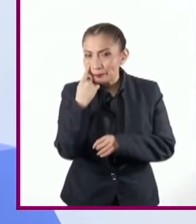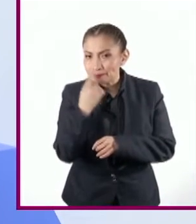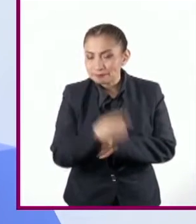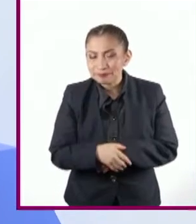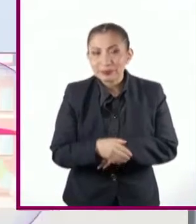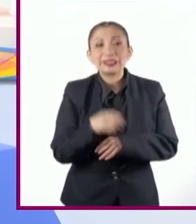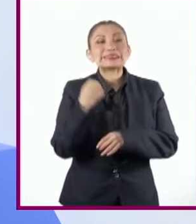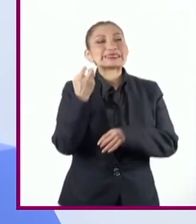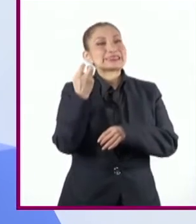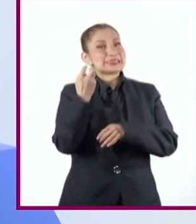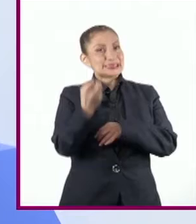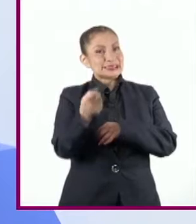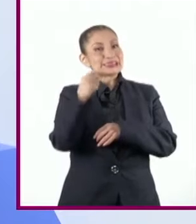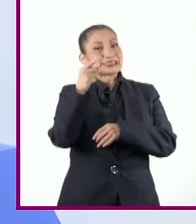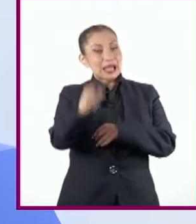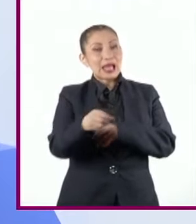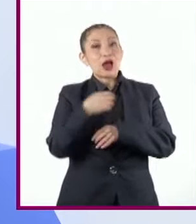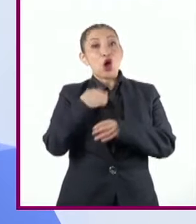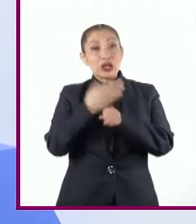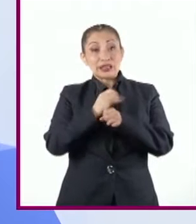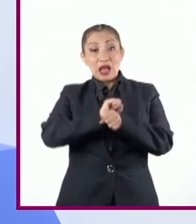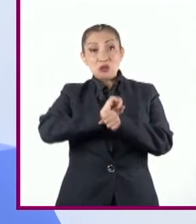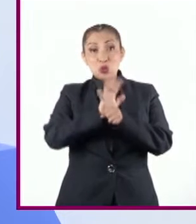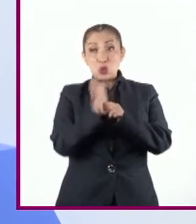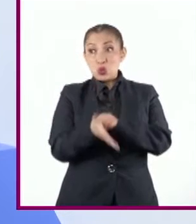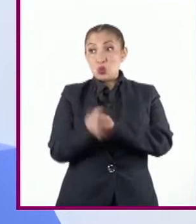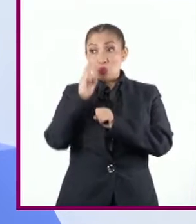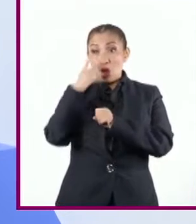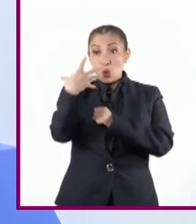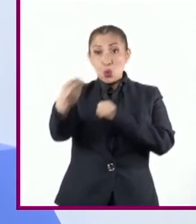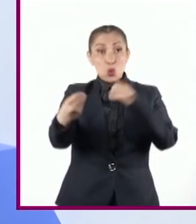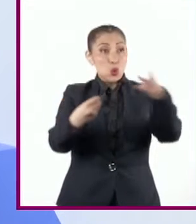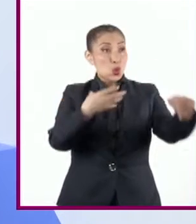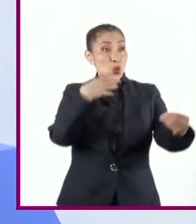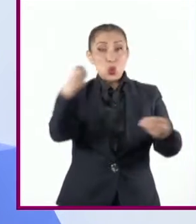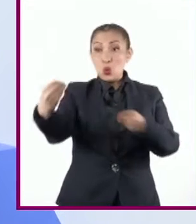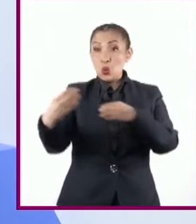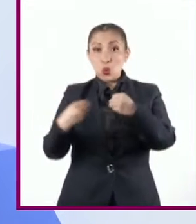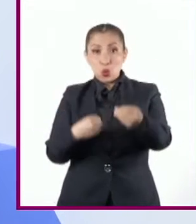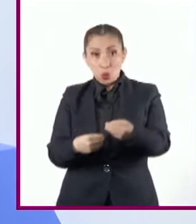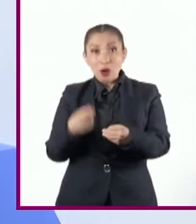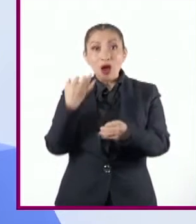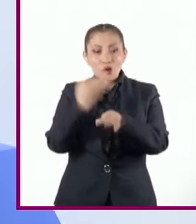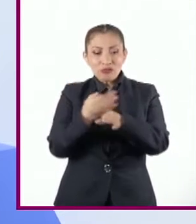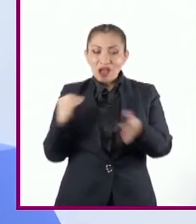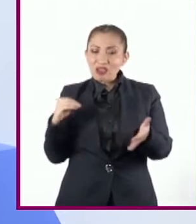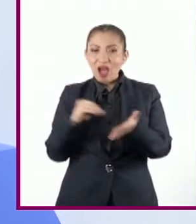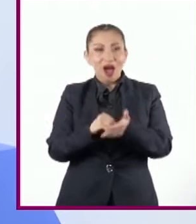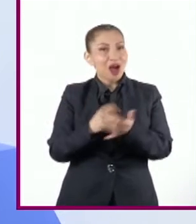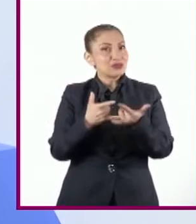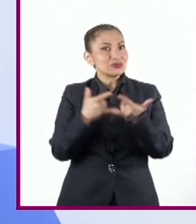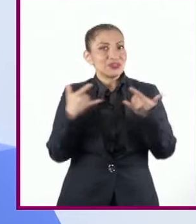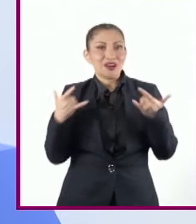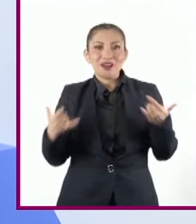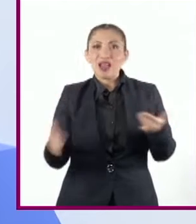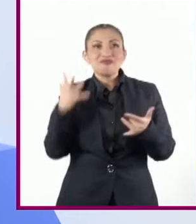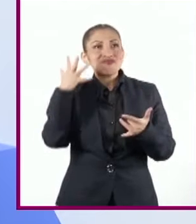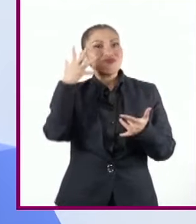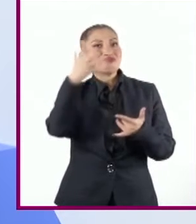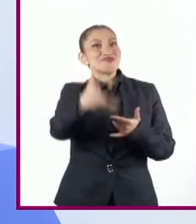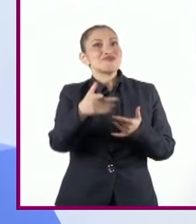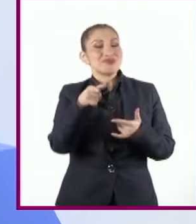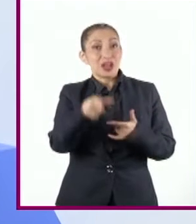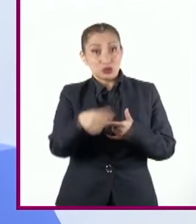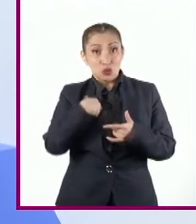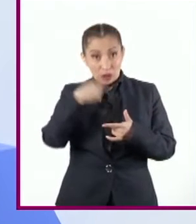Exacto, atinaron. De la pandemia que se está viviendo en el mundo por COVID-19. ¿Alguna vez imaginaron ser actores